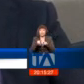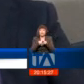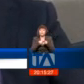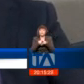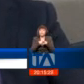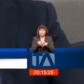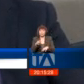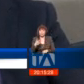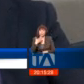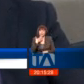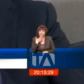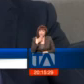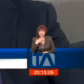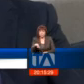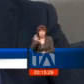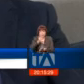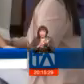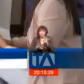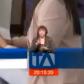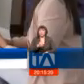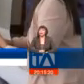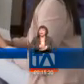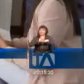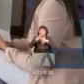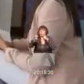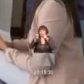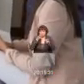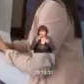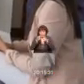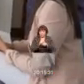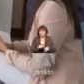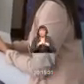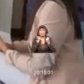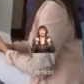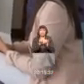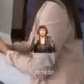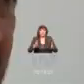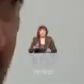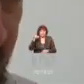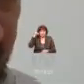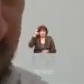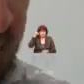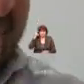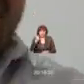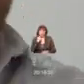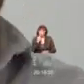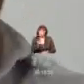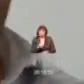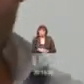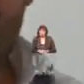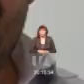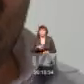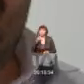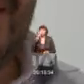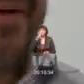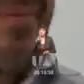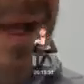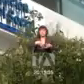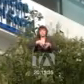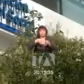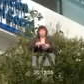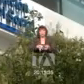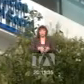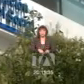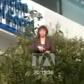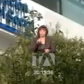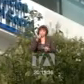para elegir las autoridades de control. Mientras que para el asambleísta de Creo, Fabricio Villamar, existen las dos posibilidades, eliminar